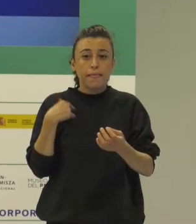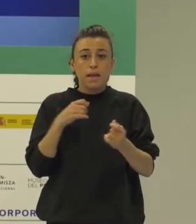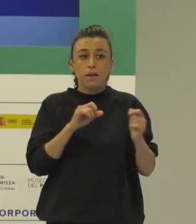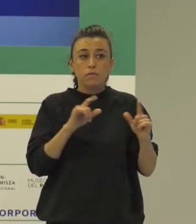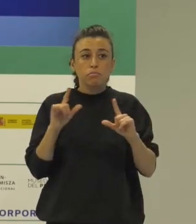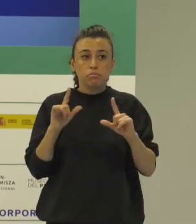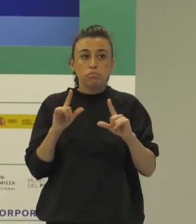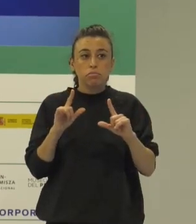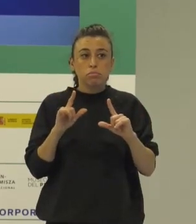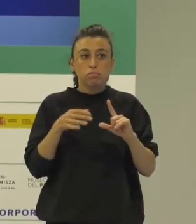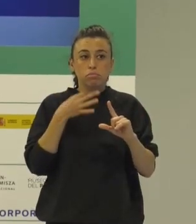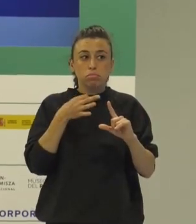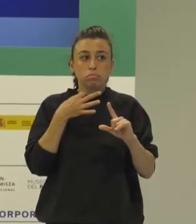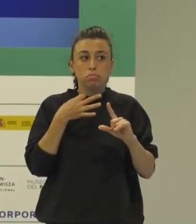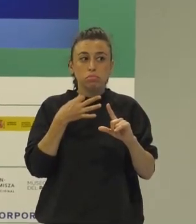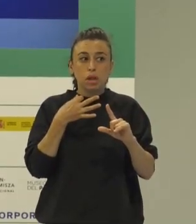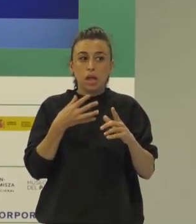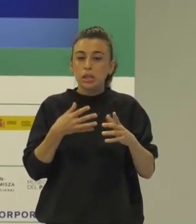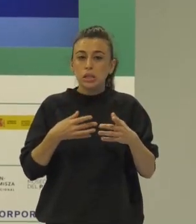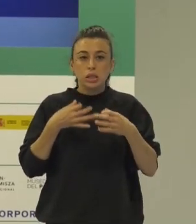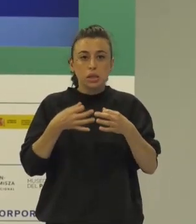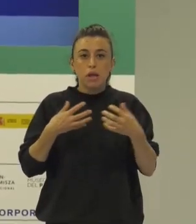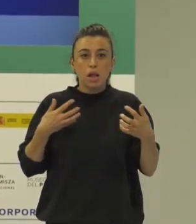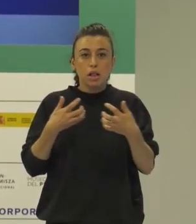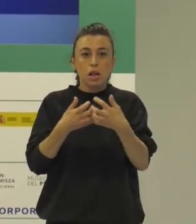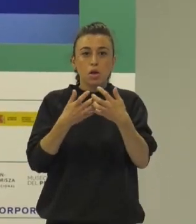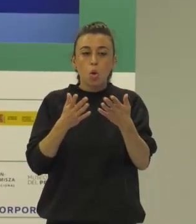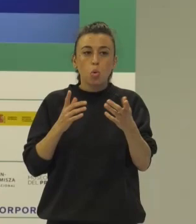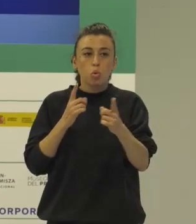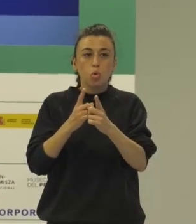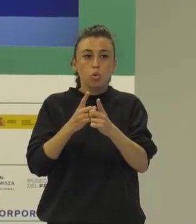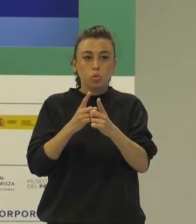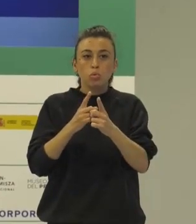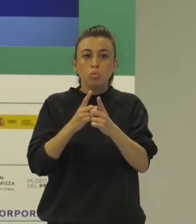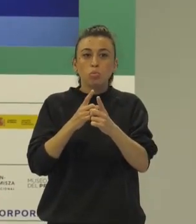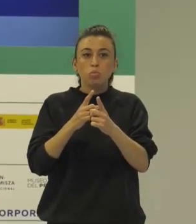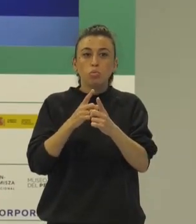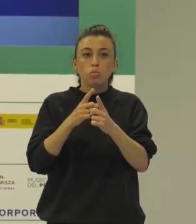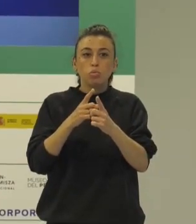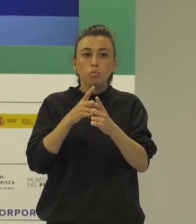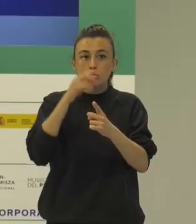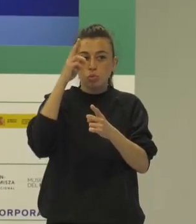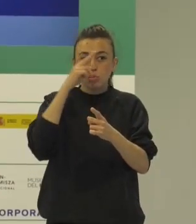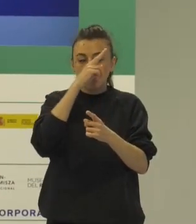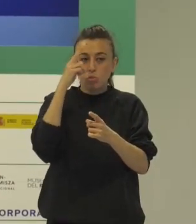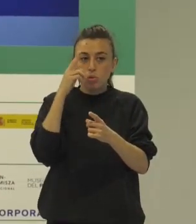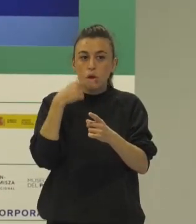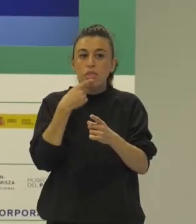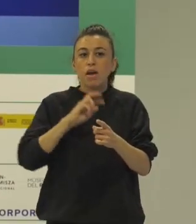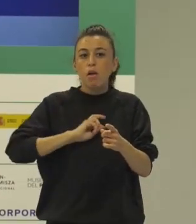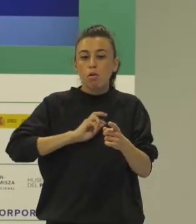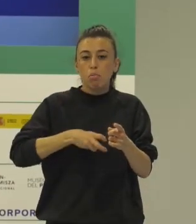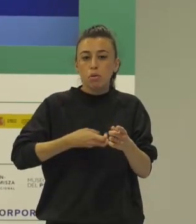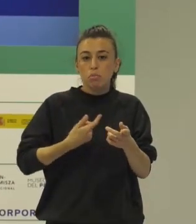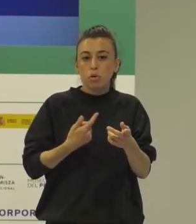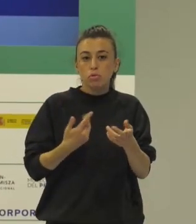todas sus apariciones tiene ataques para la Iglesia, para los obispos, les ha dicho que son obispos de Satanás, que fueron